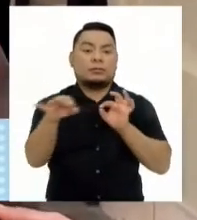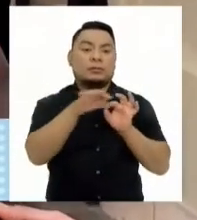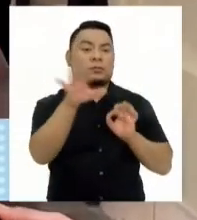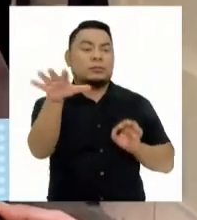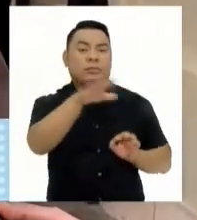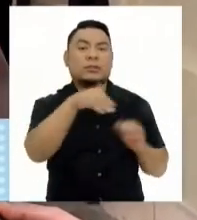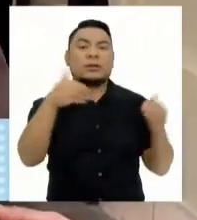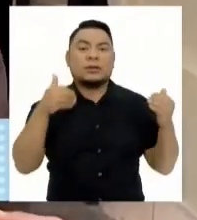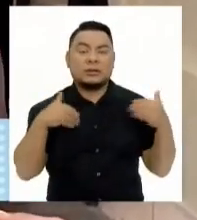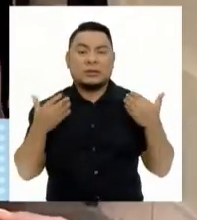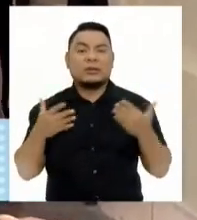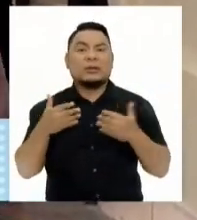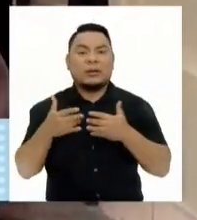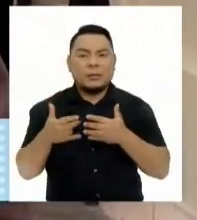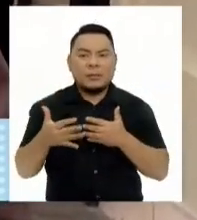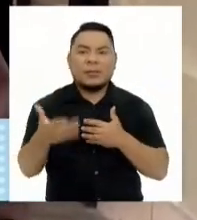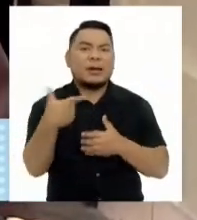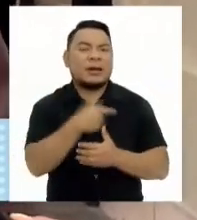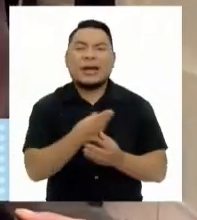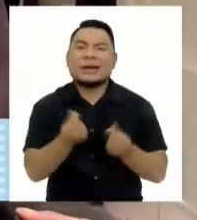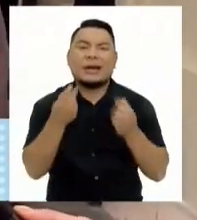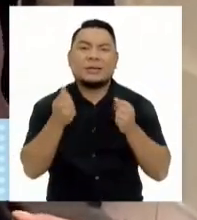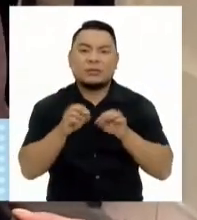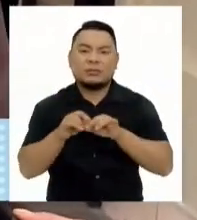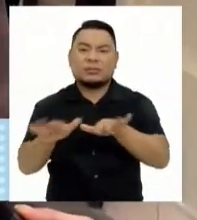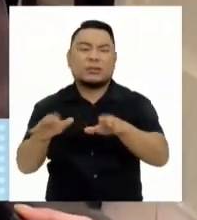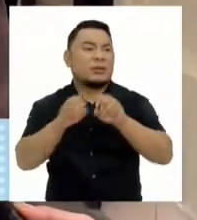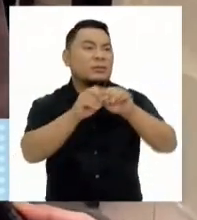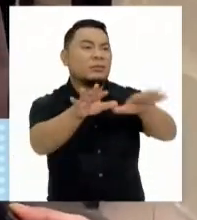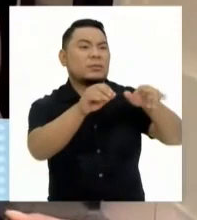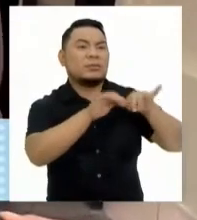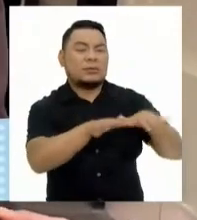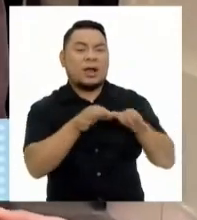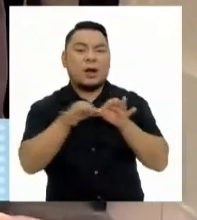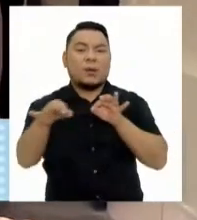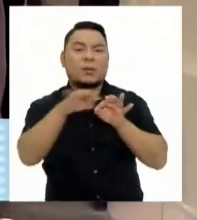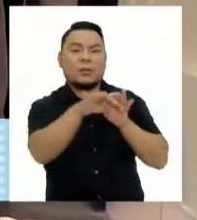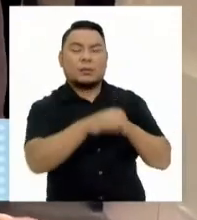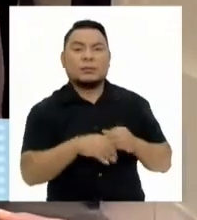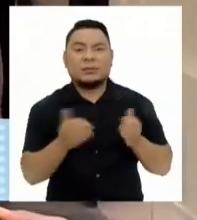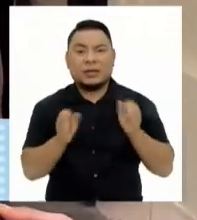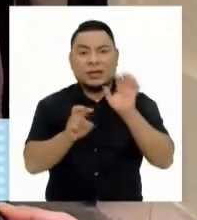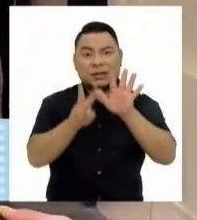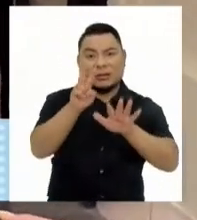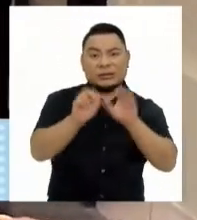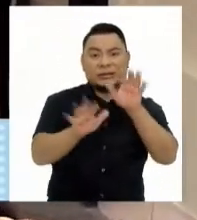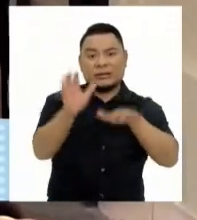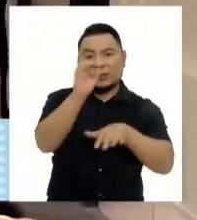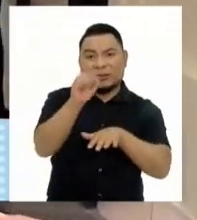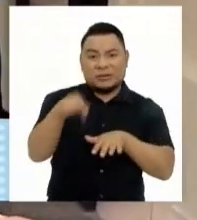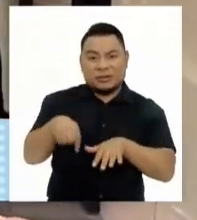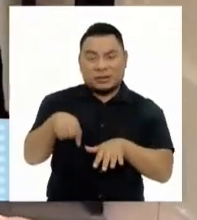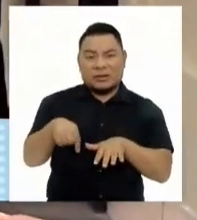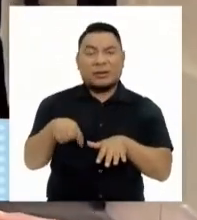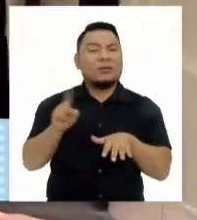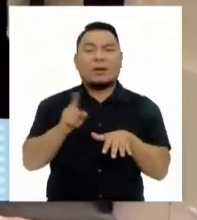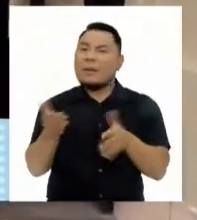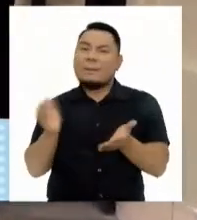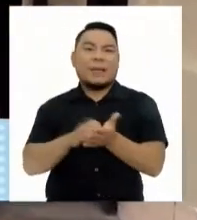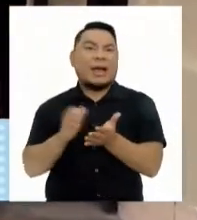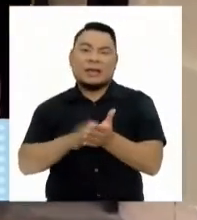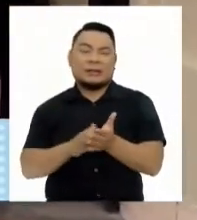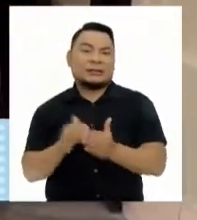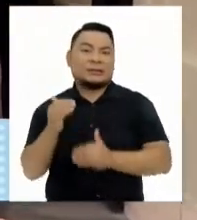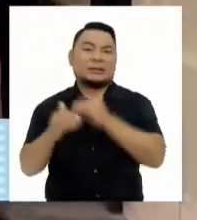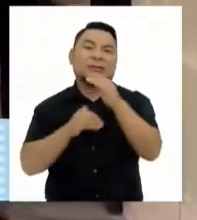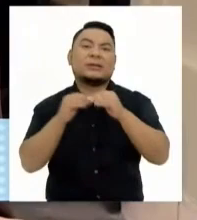regiones se lleve adelante una vacunación masiva. Necesitamos llegar a la población, no a un 12 o 15% como ahora, sino necesitamos superar